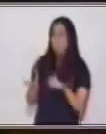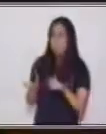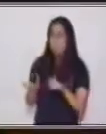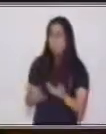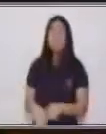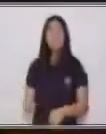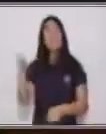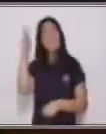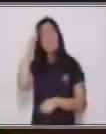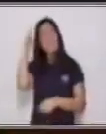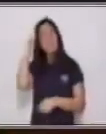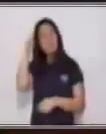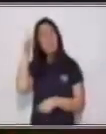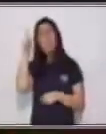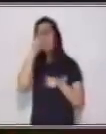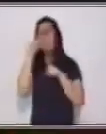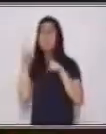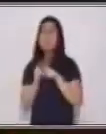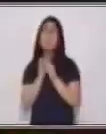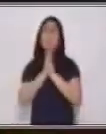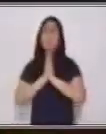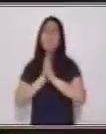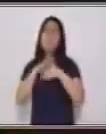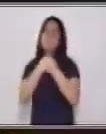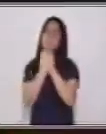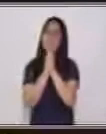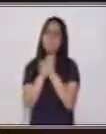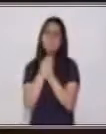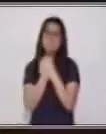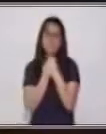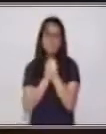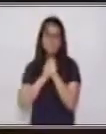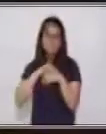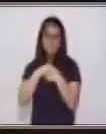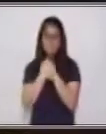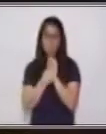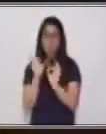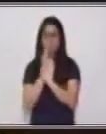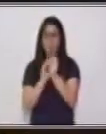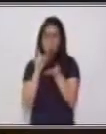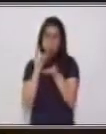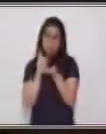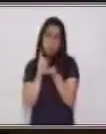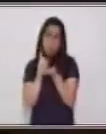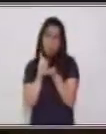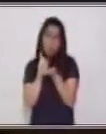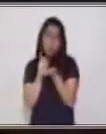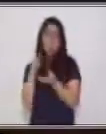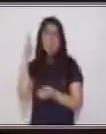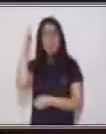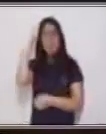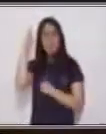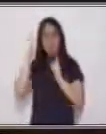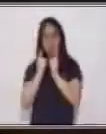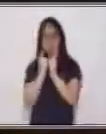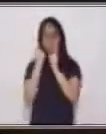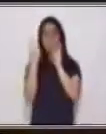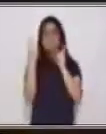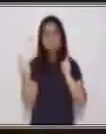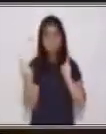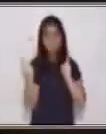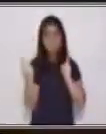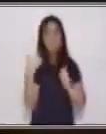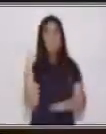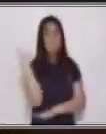agua y jabón, o bien utiliza tu alcohol en gel. El distanciamiento social es importante